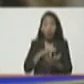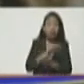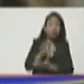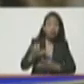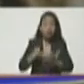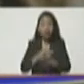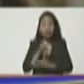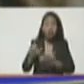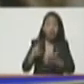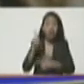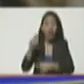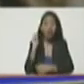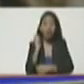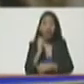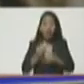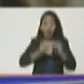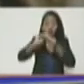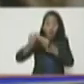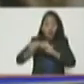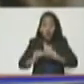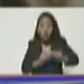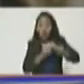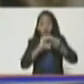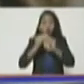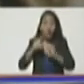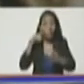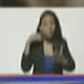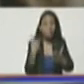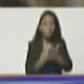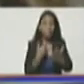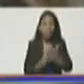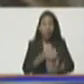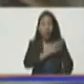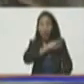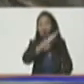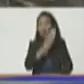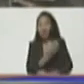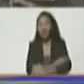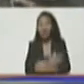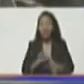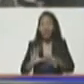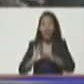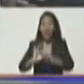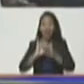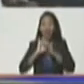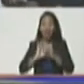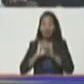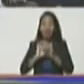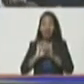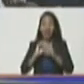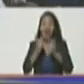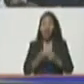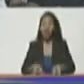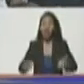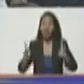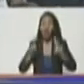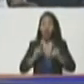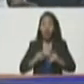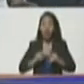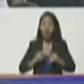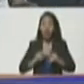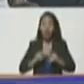tareas de recuperación, confirma la fortaleza de la alianza y los valores que